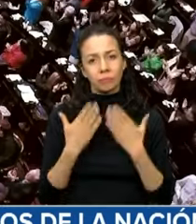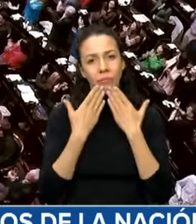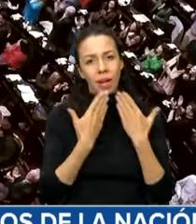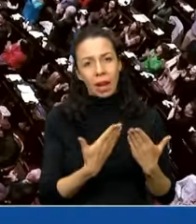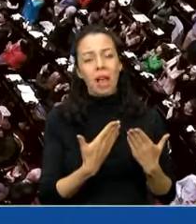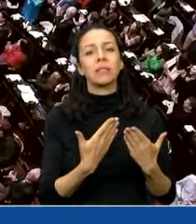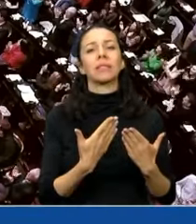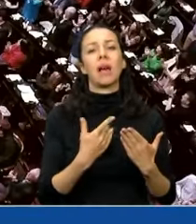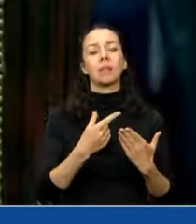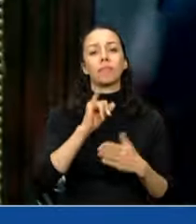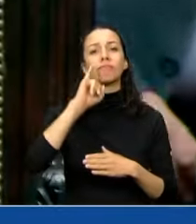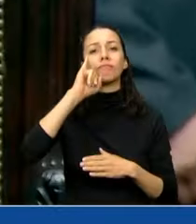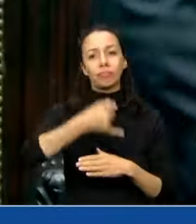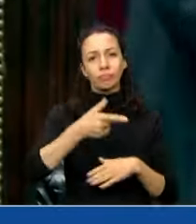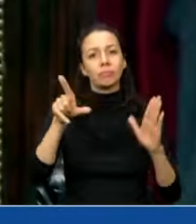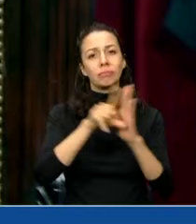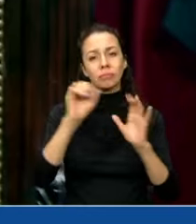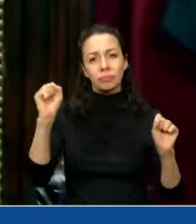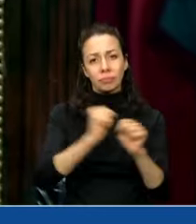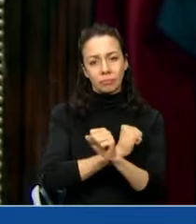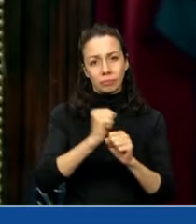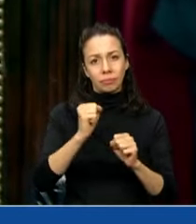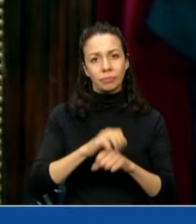Gracias. Resulta afirmativo.